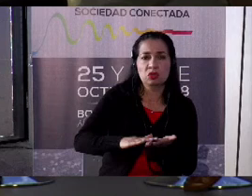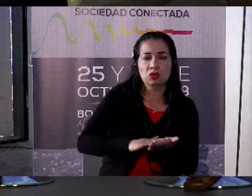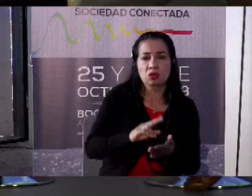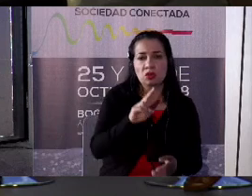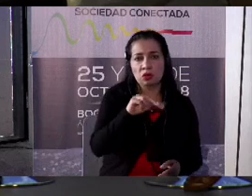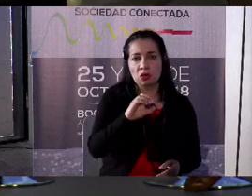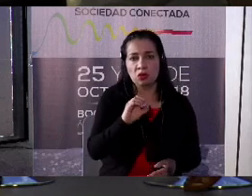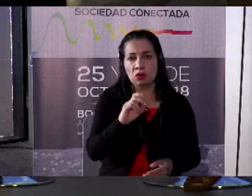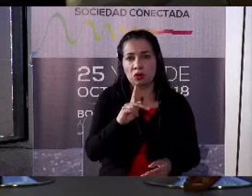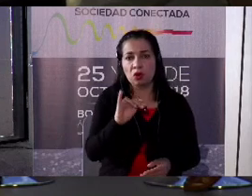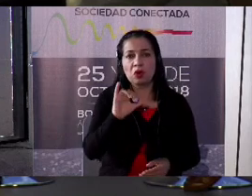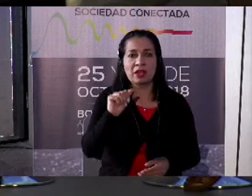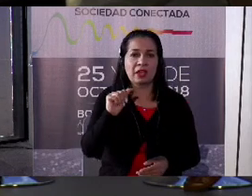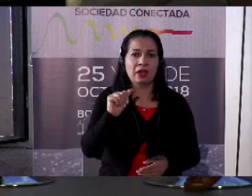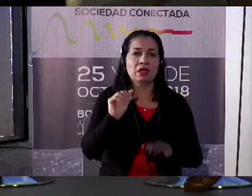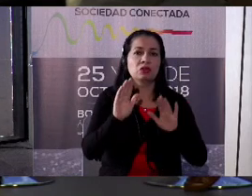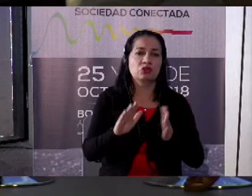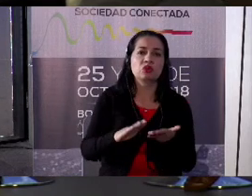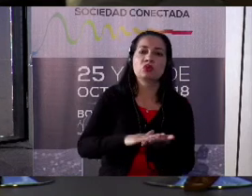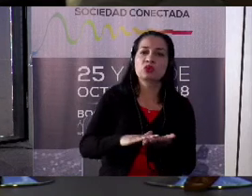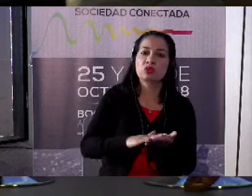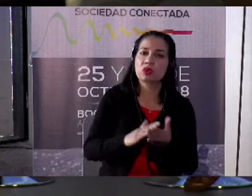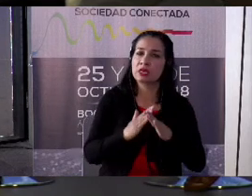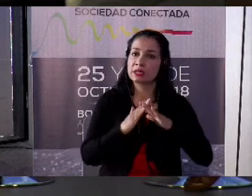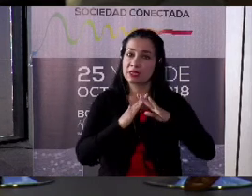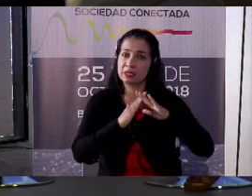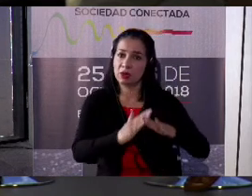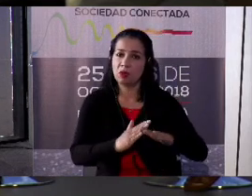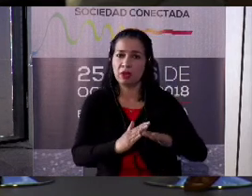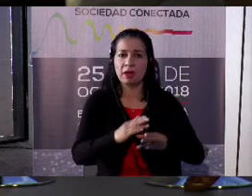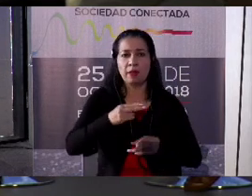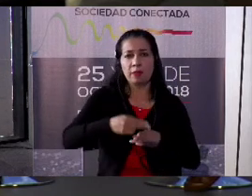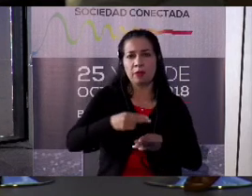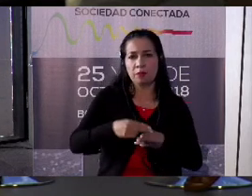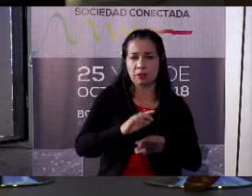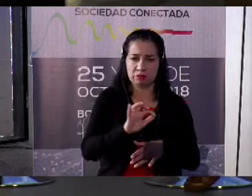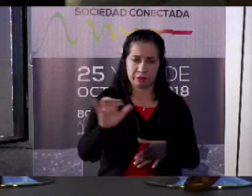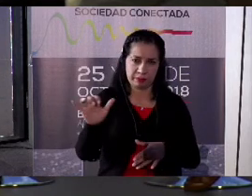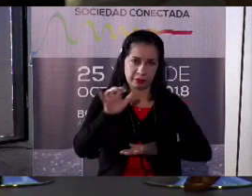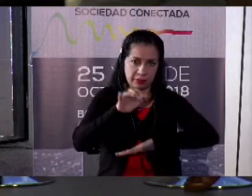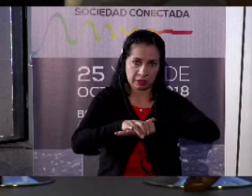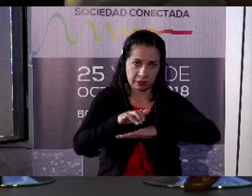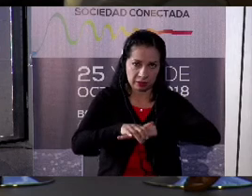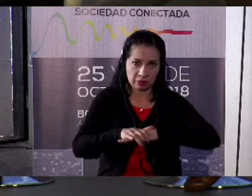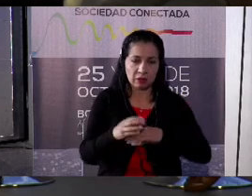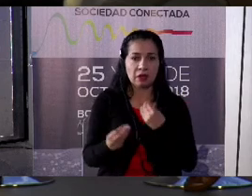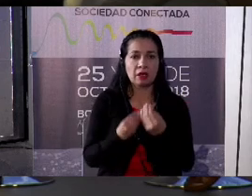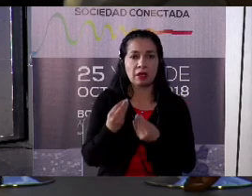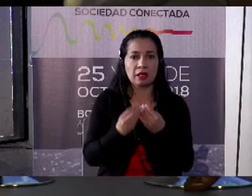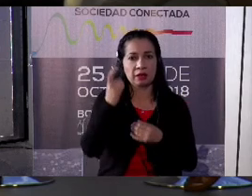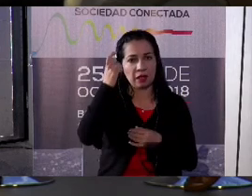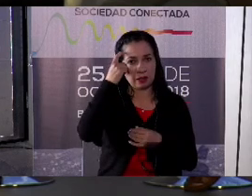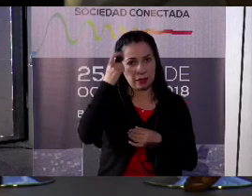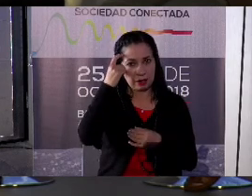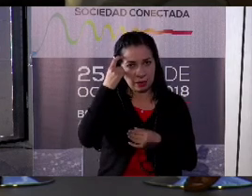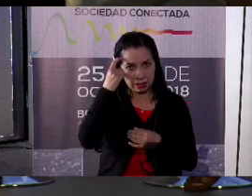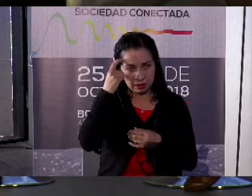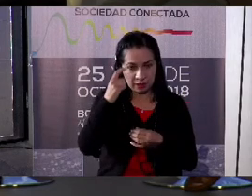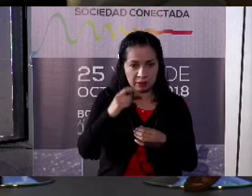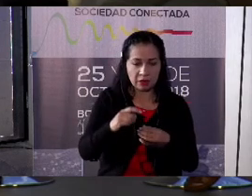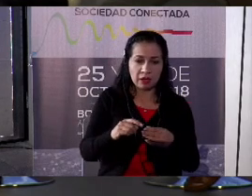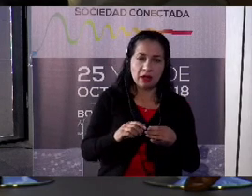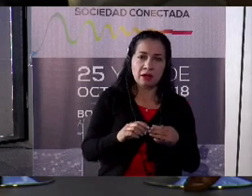en tu se llama netg es una solución que utiliza Inteligencia artificial y Machine